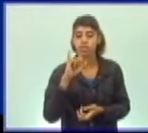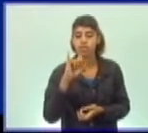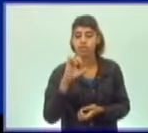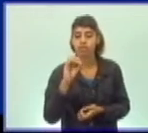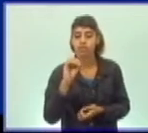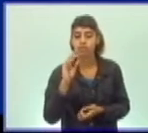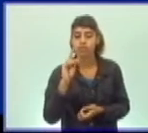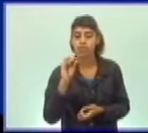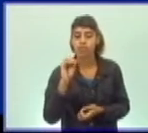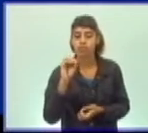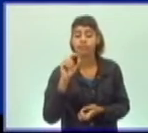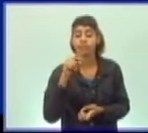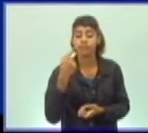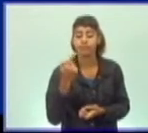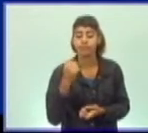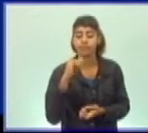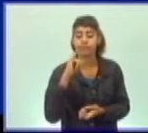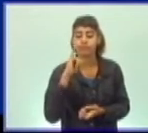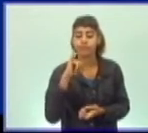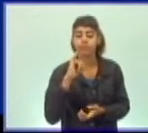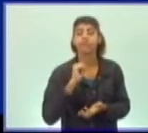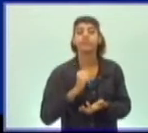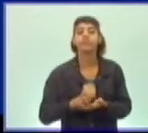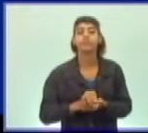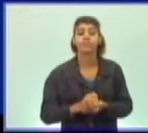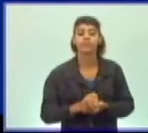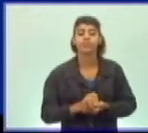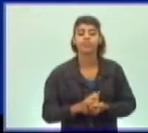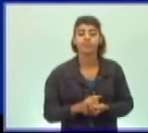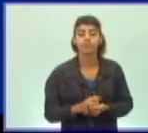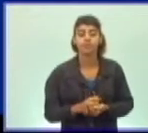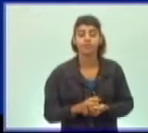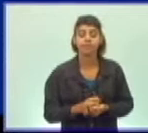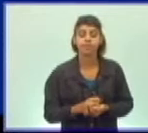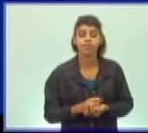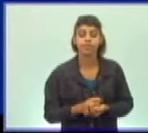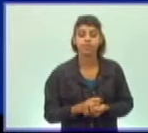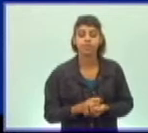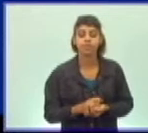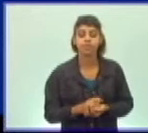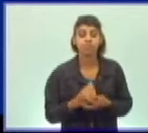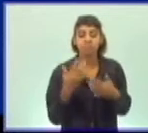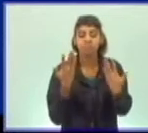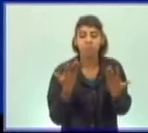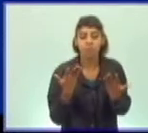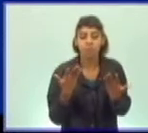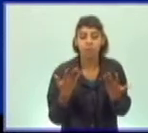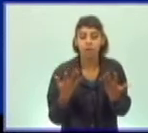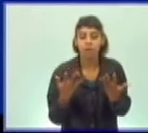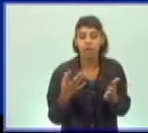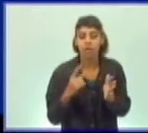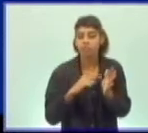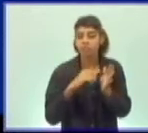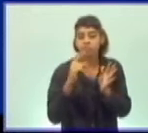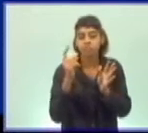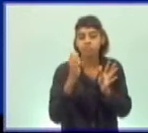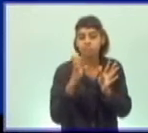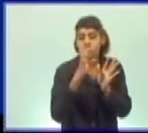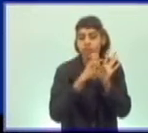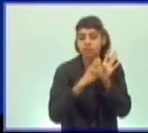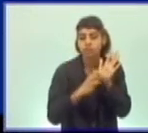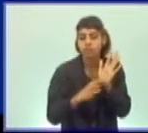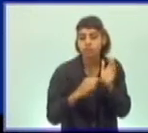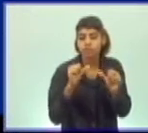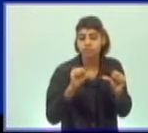grupo. Cloro, que es el Cl, y el yodo, el I. ¿Cuál es el elemento más electronegativo? Siguiendo el